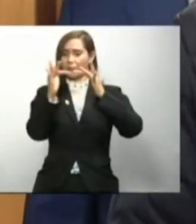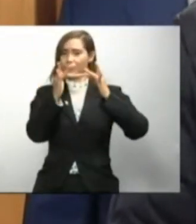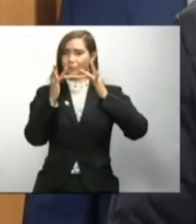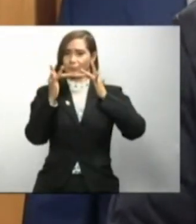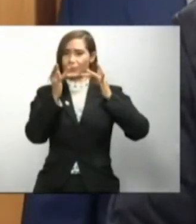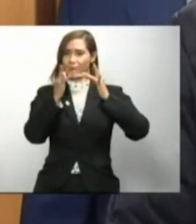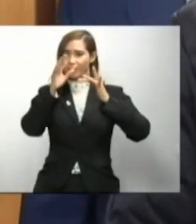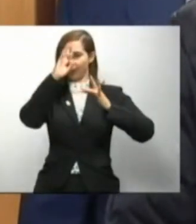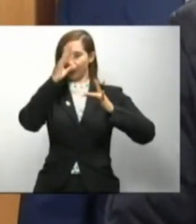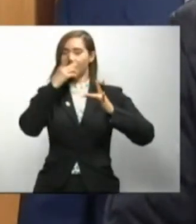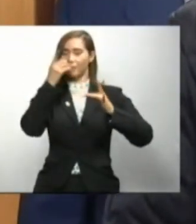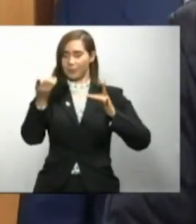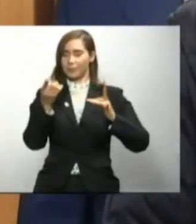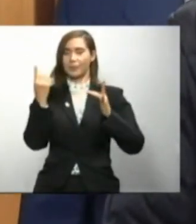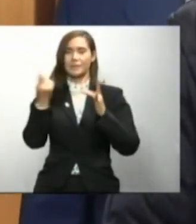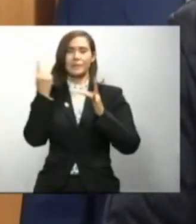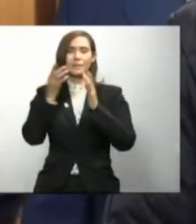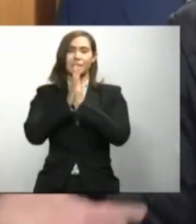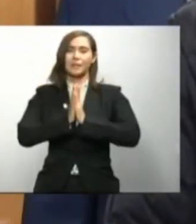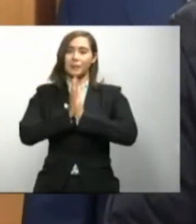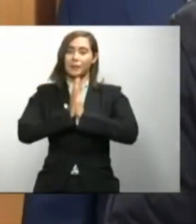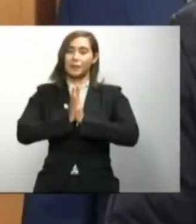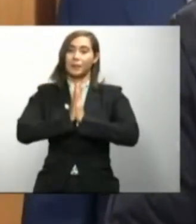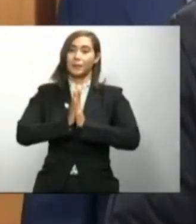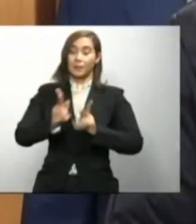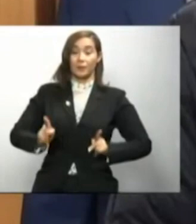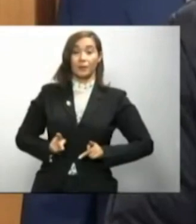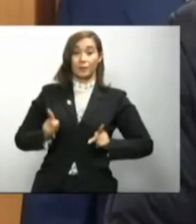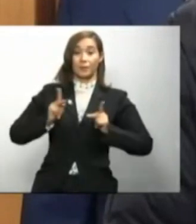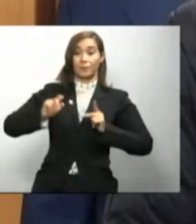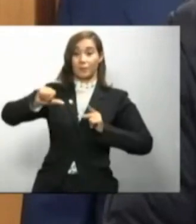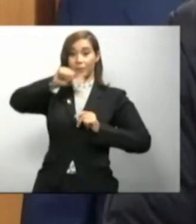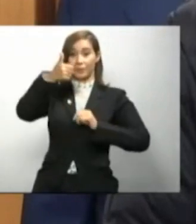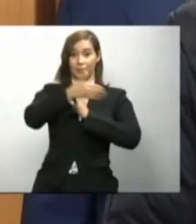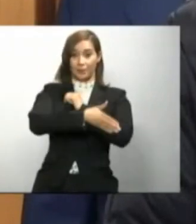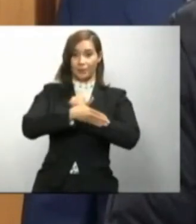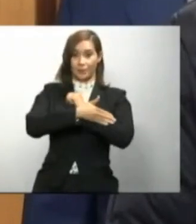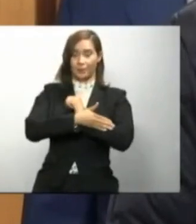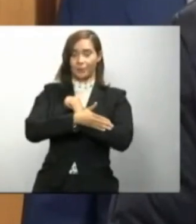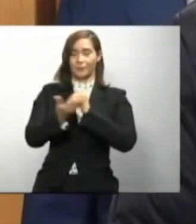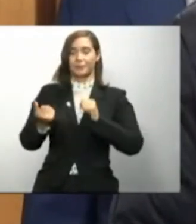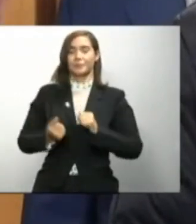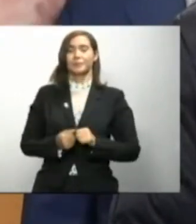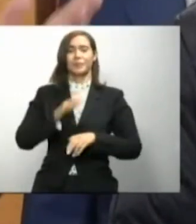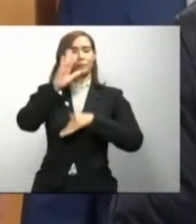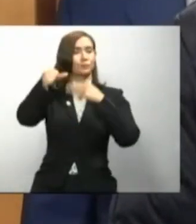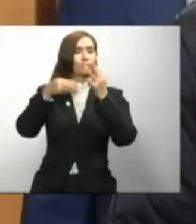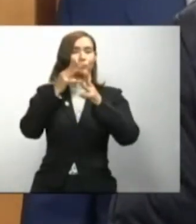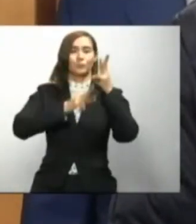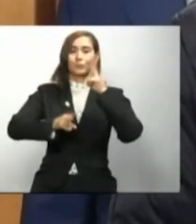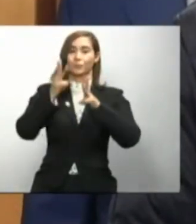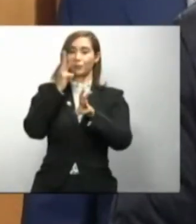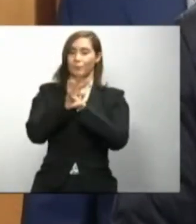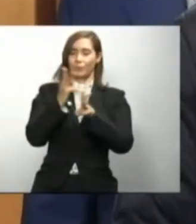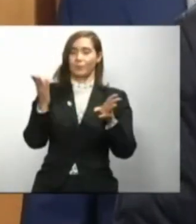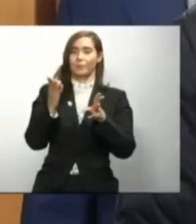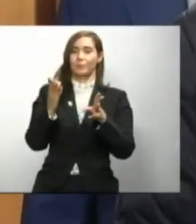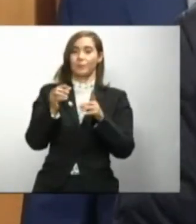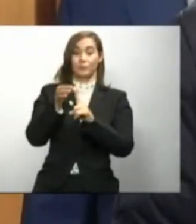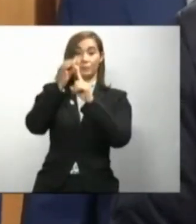nuestro país y eso lo que yo siempre le pido a la diáspora tanto como a la española como a la diáspora también en todo el mundo especialmente la que esté en